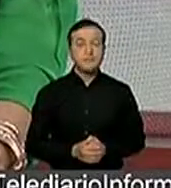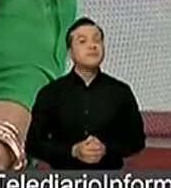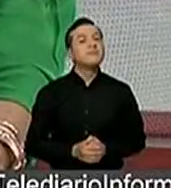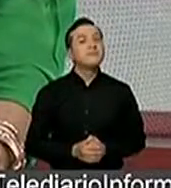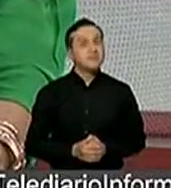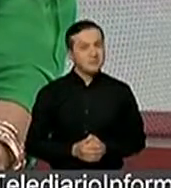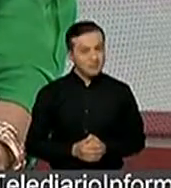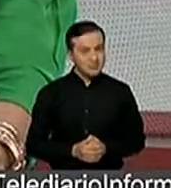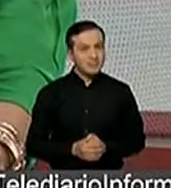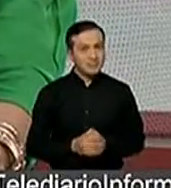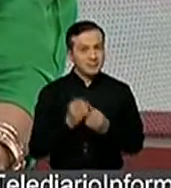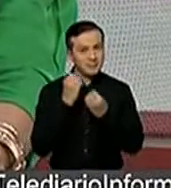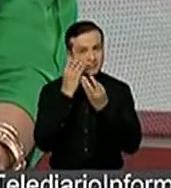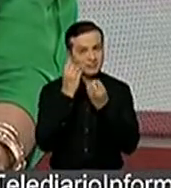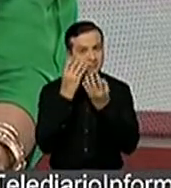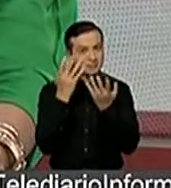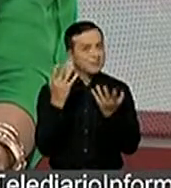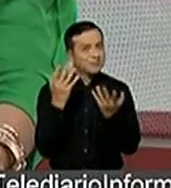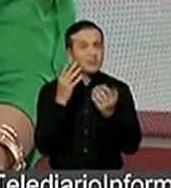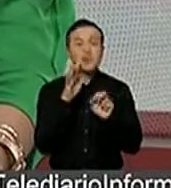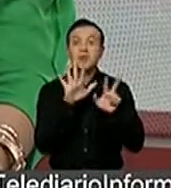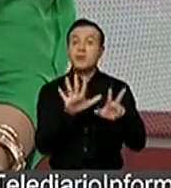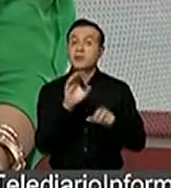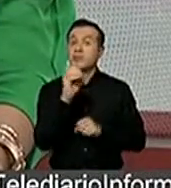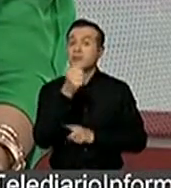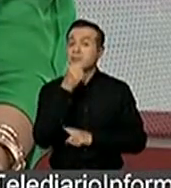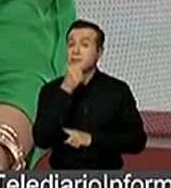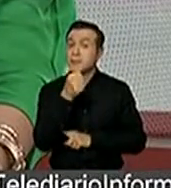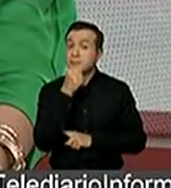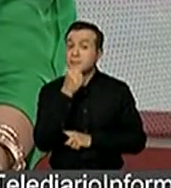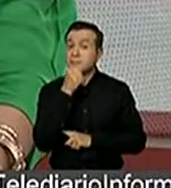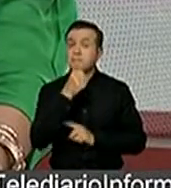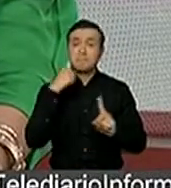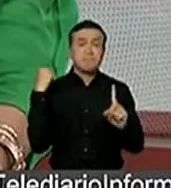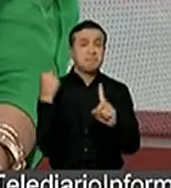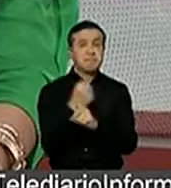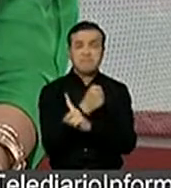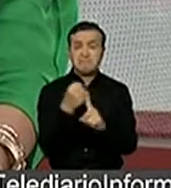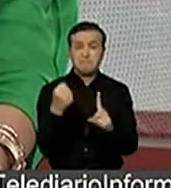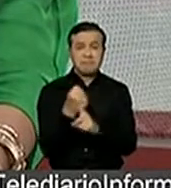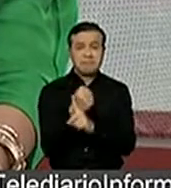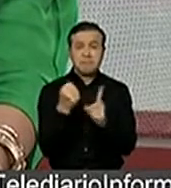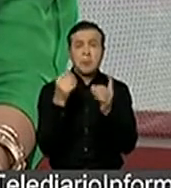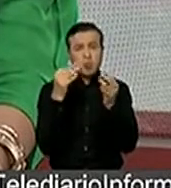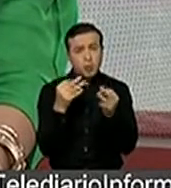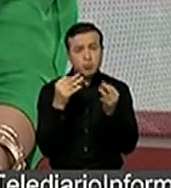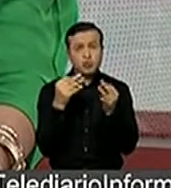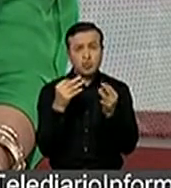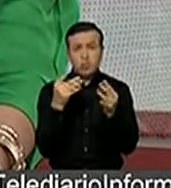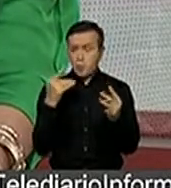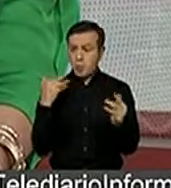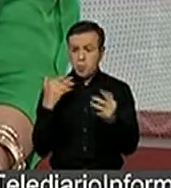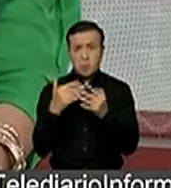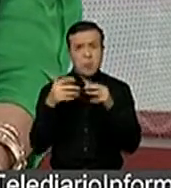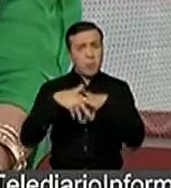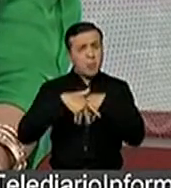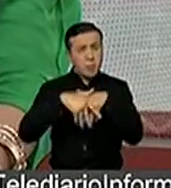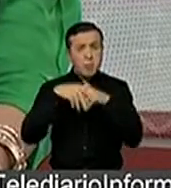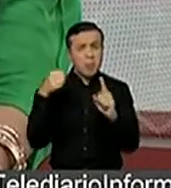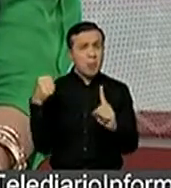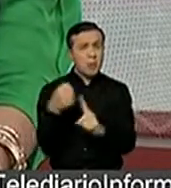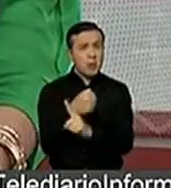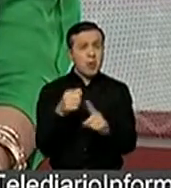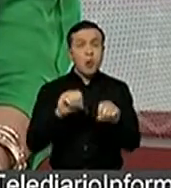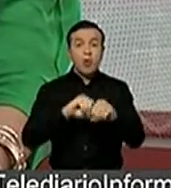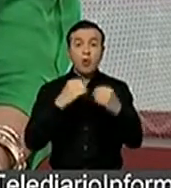Continuamos con más información nacional. Más de 80 periodistas han sido agredidos en Ecuador durante las jornadas de manifestaciones.